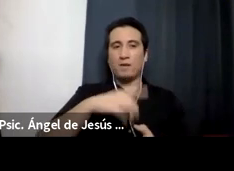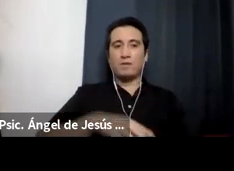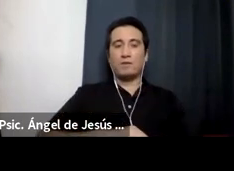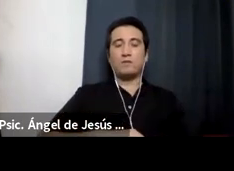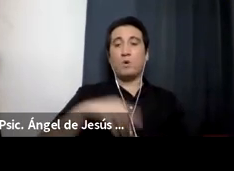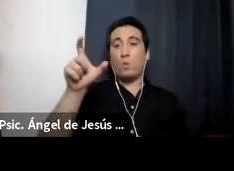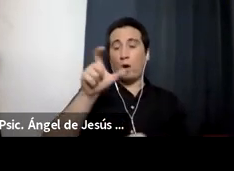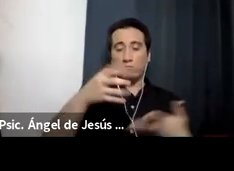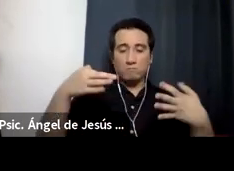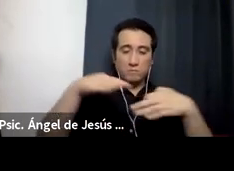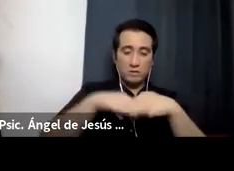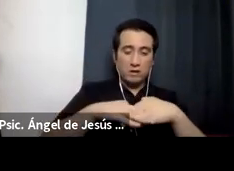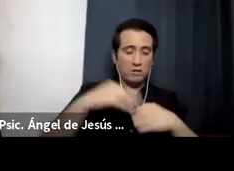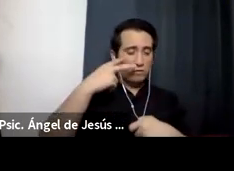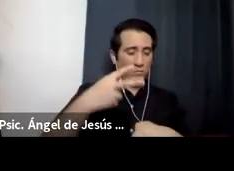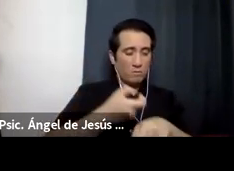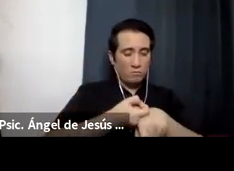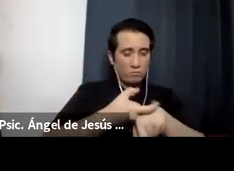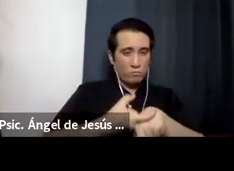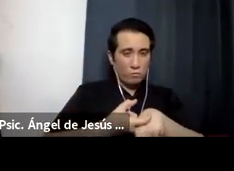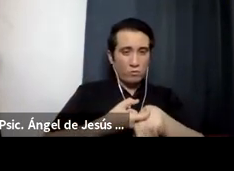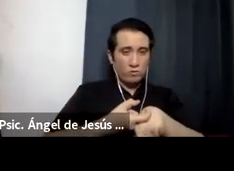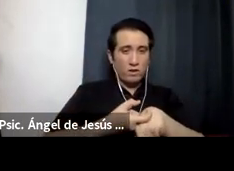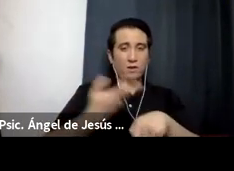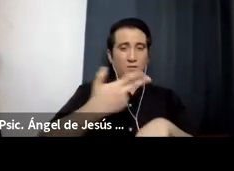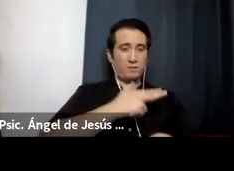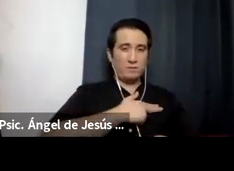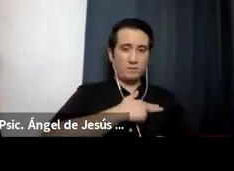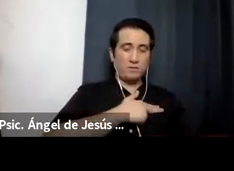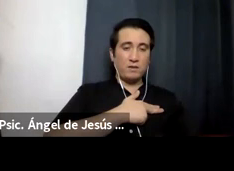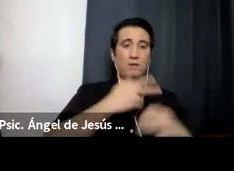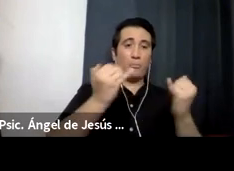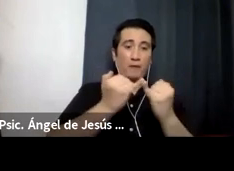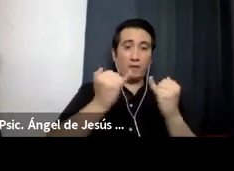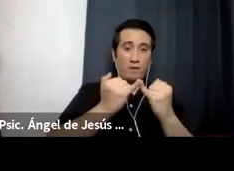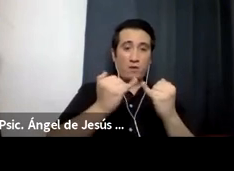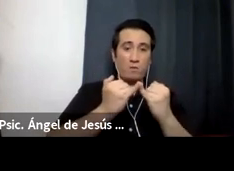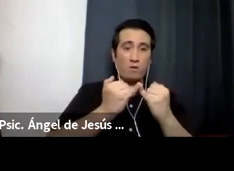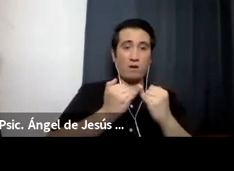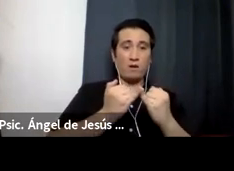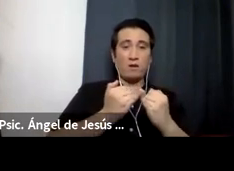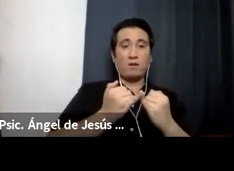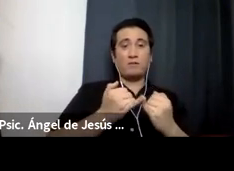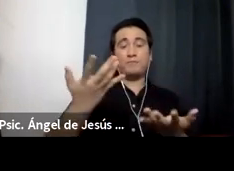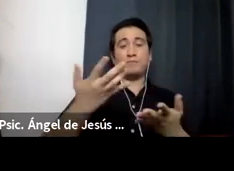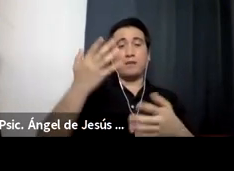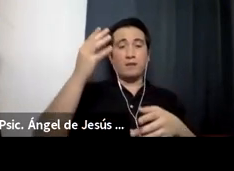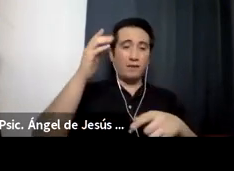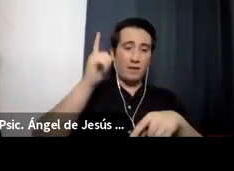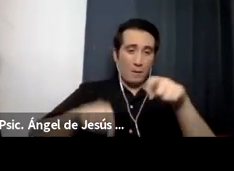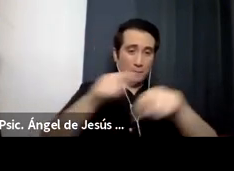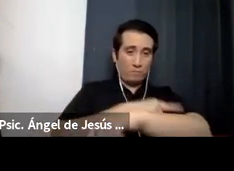nos acercamos y vemos úlceras y amputaciones, vemos que entre las dos, ¿no? En 2016